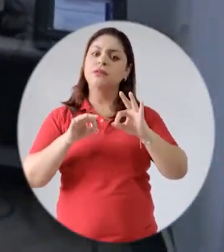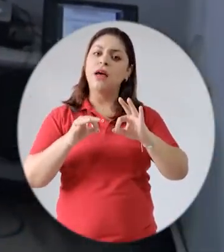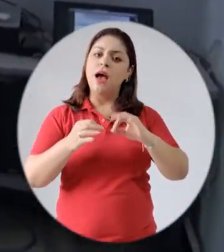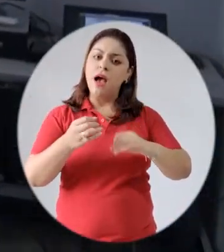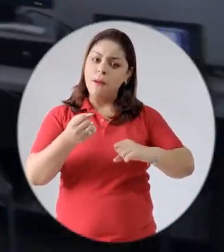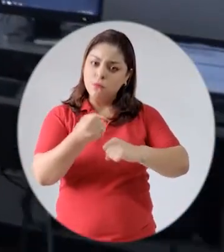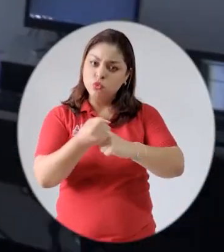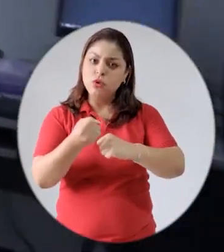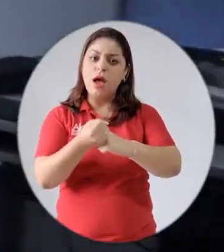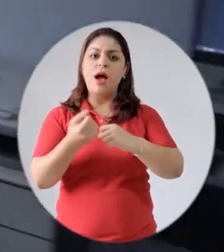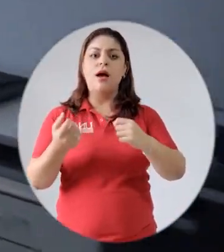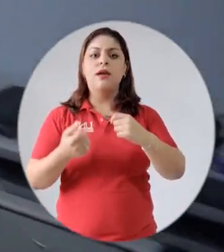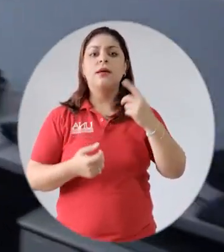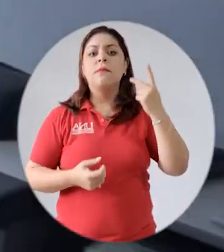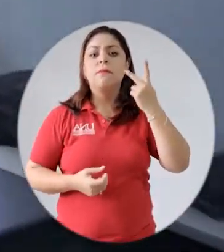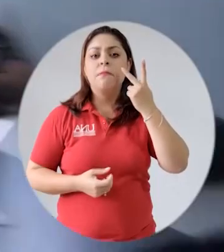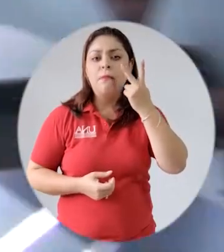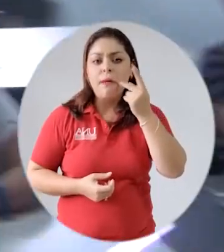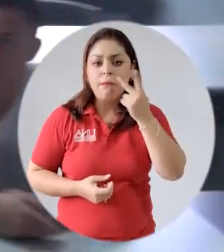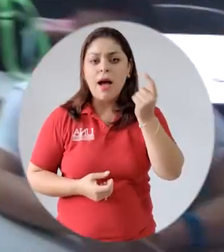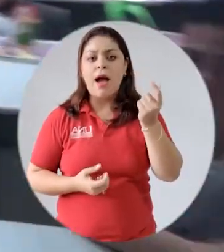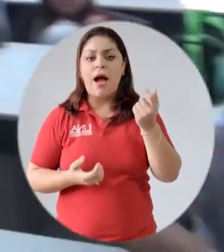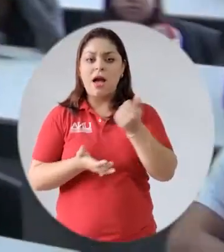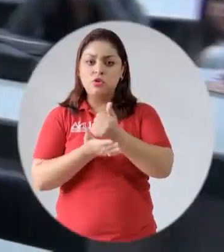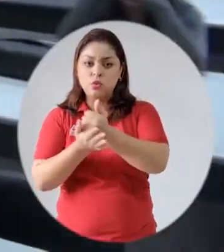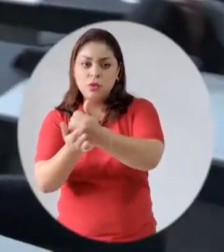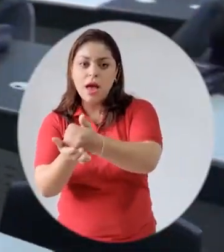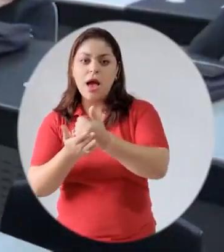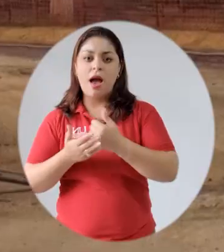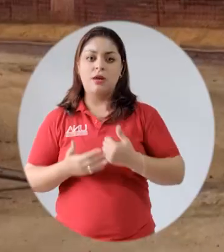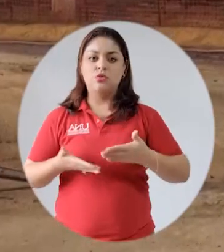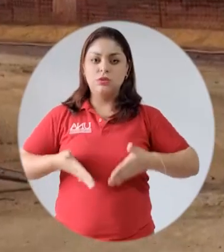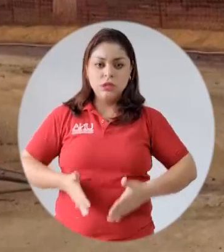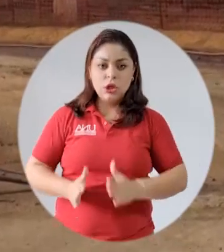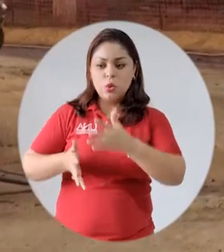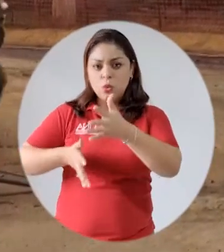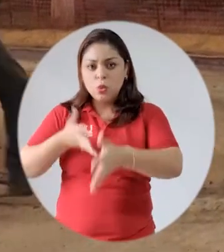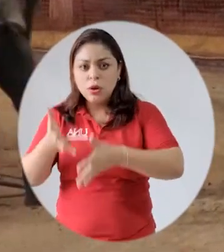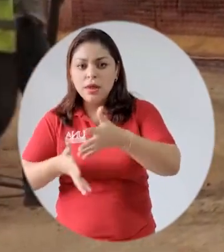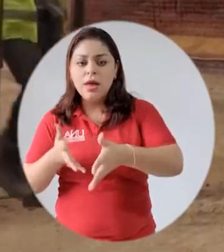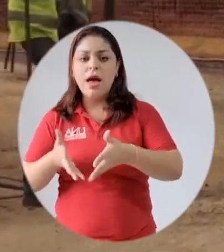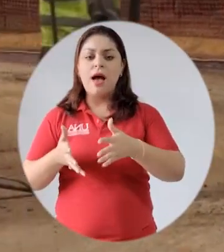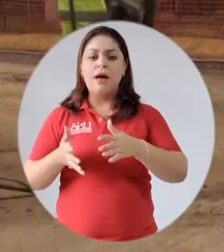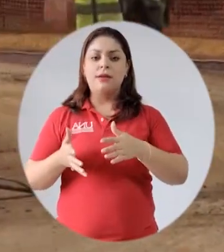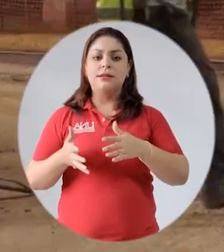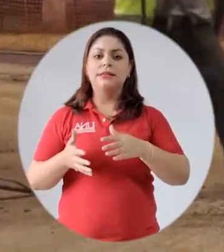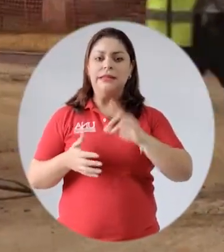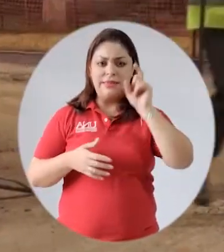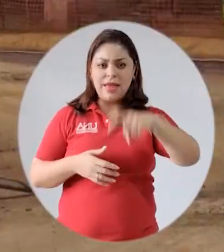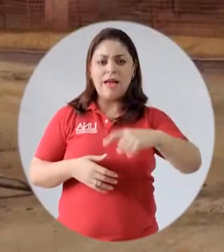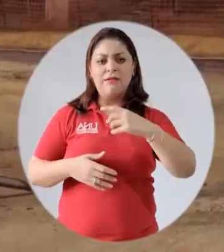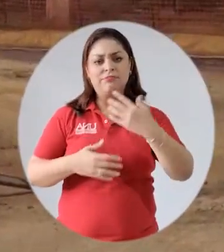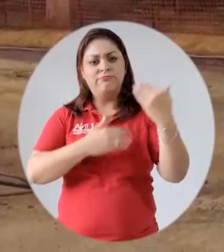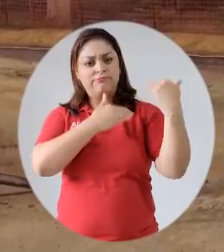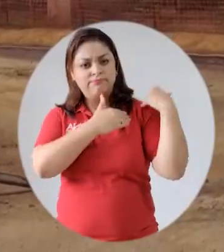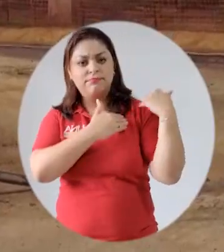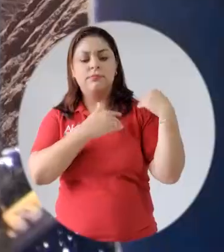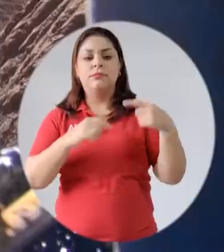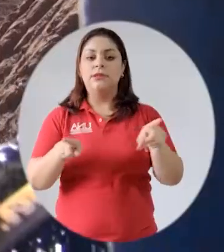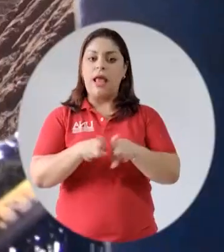de las mujeres, conforme menor escolaridad, obviamente mayor cantidad de tiempo se le dedica a los cuidados y